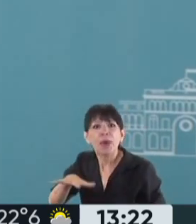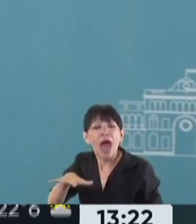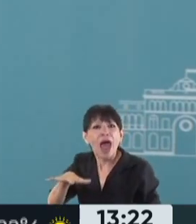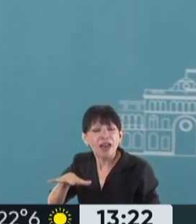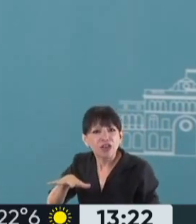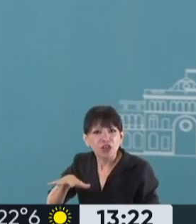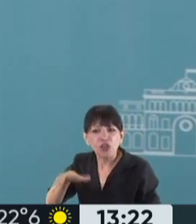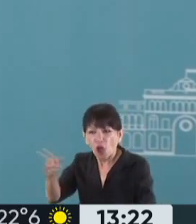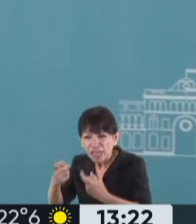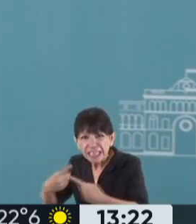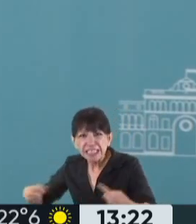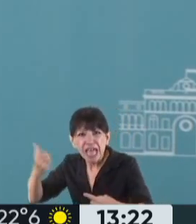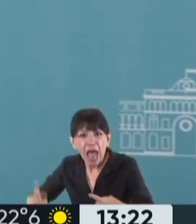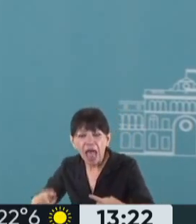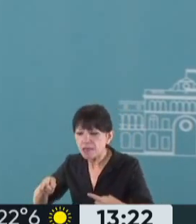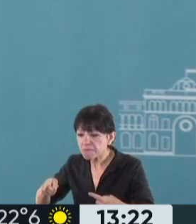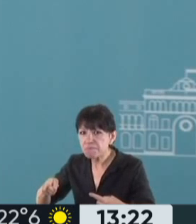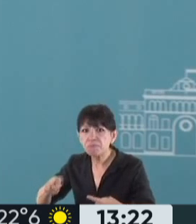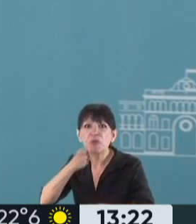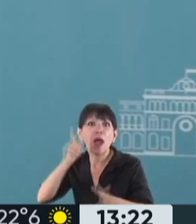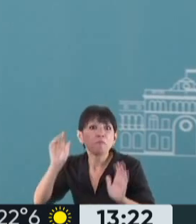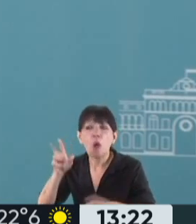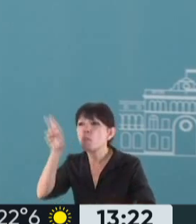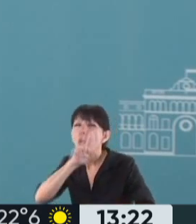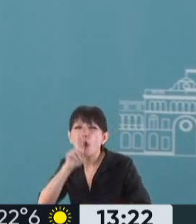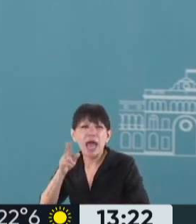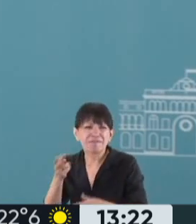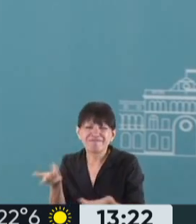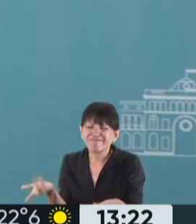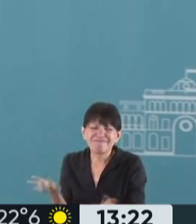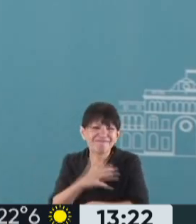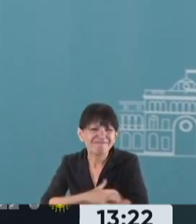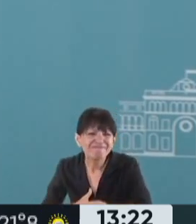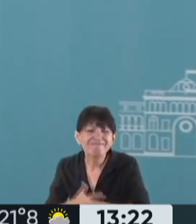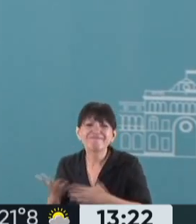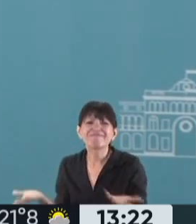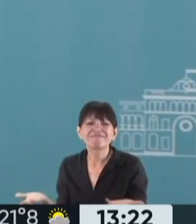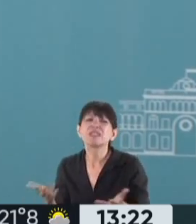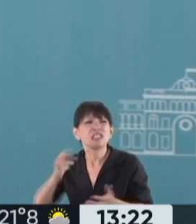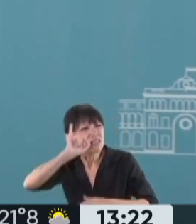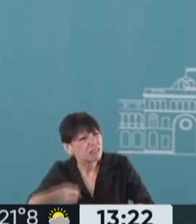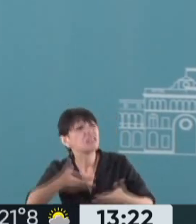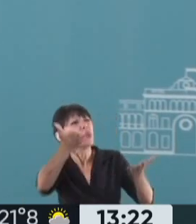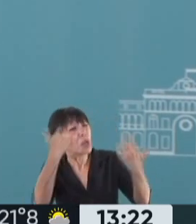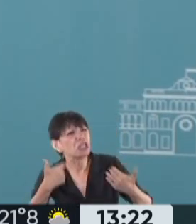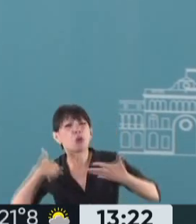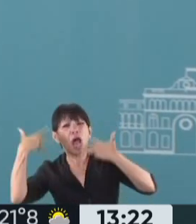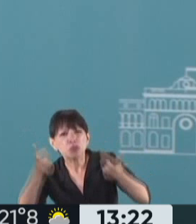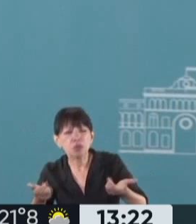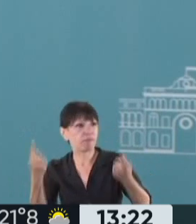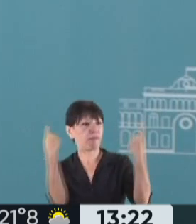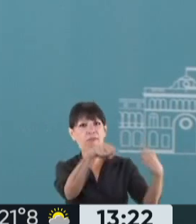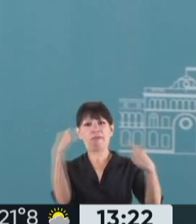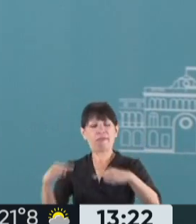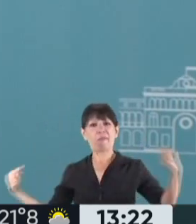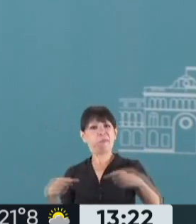mujer que menos tiene, la que abre su casa y arma el comedor, y son todos los que después de trabajar todo el día llegan y se